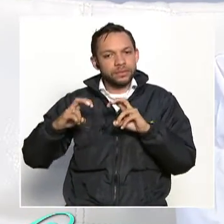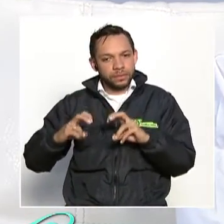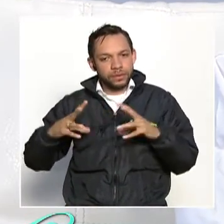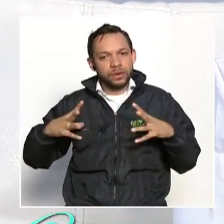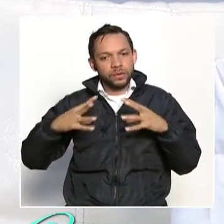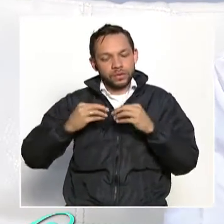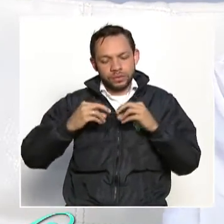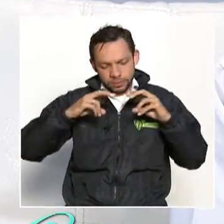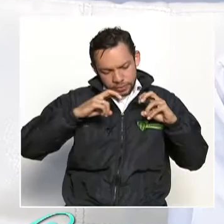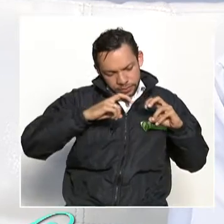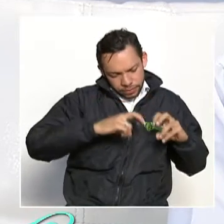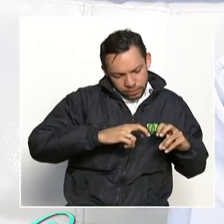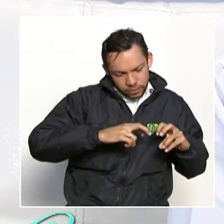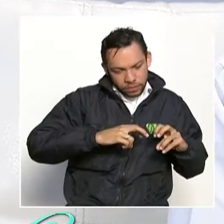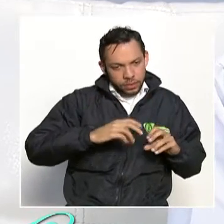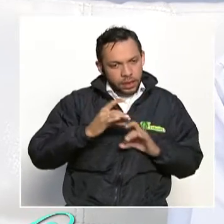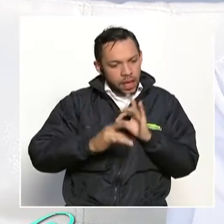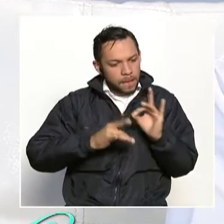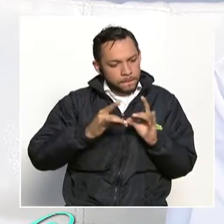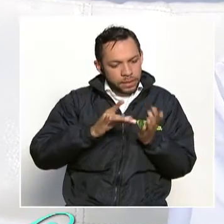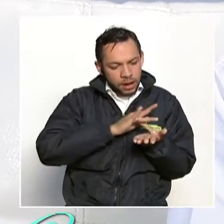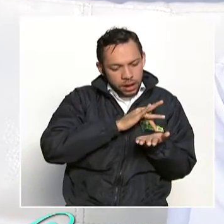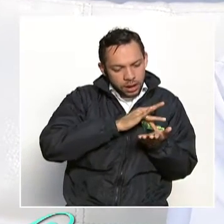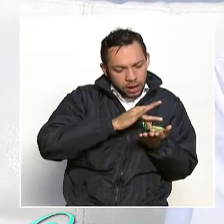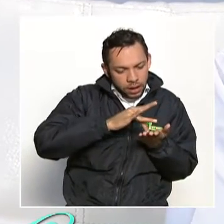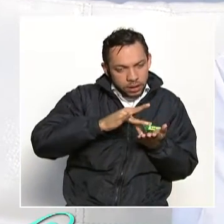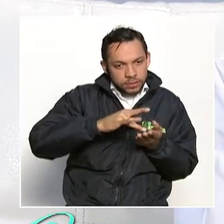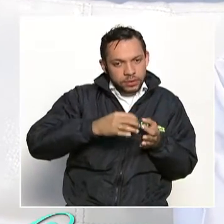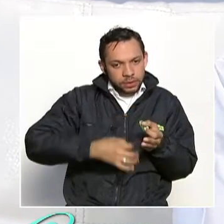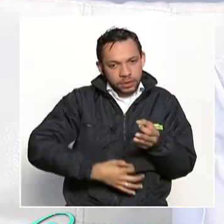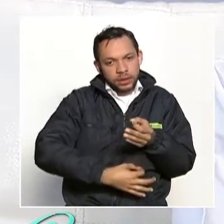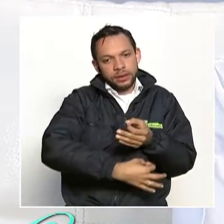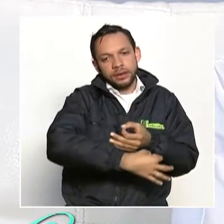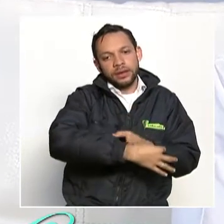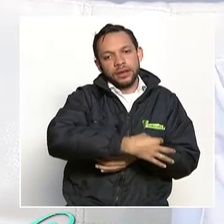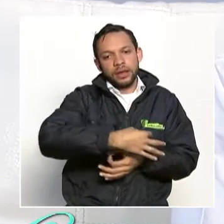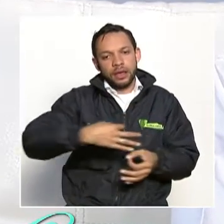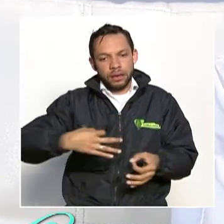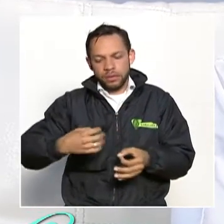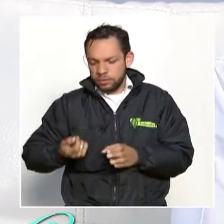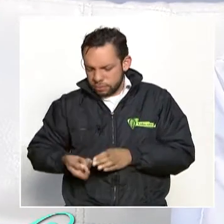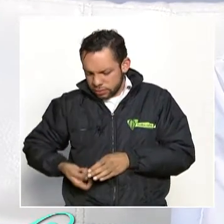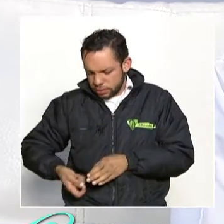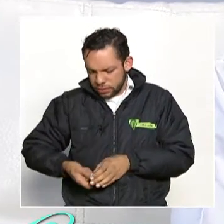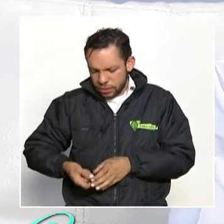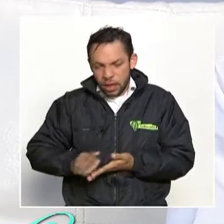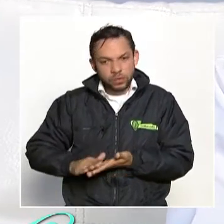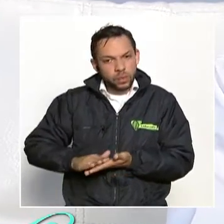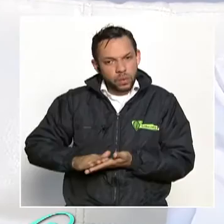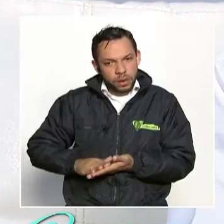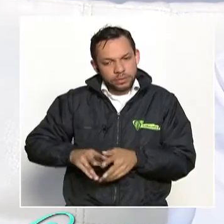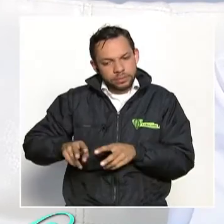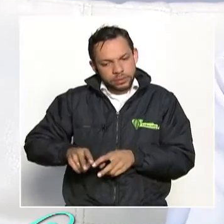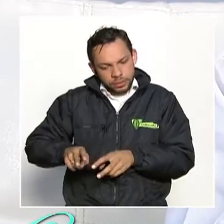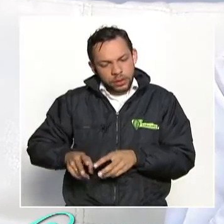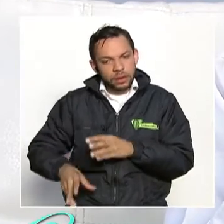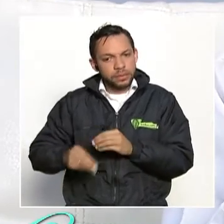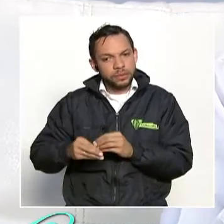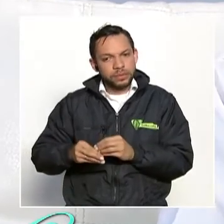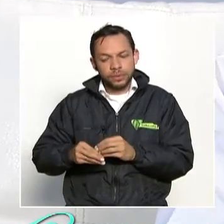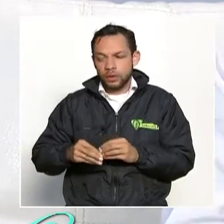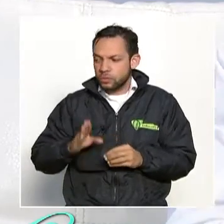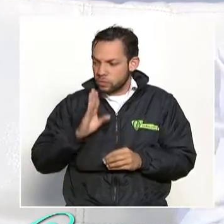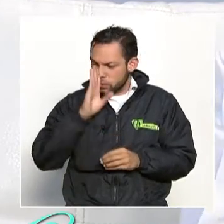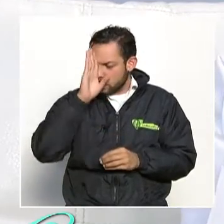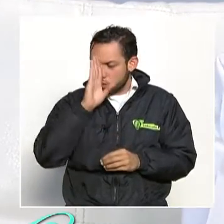que se llama limpieza de colon con recambio de flora intestinal. Doctor Carlos, usted que es un hombre que ha